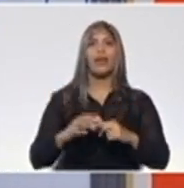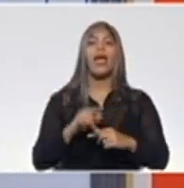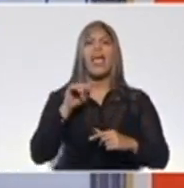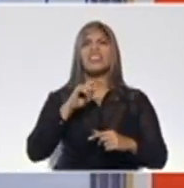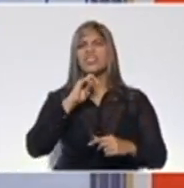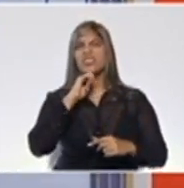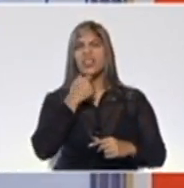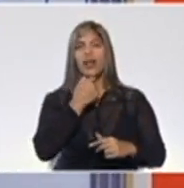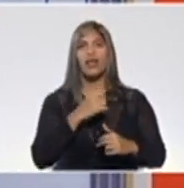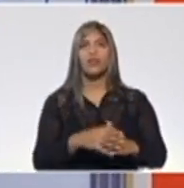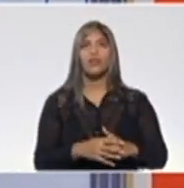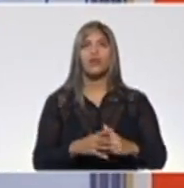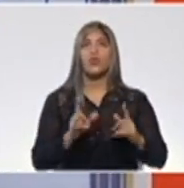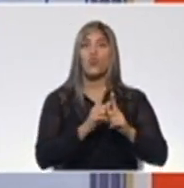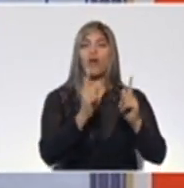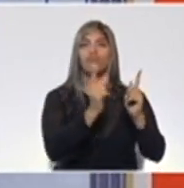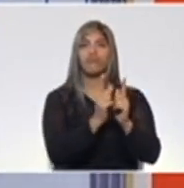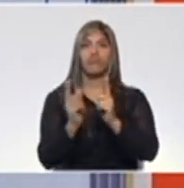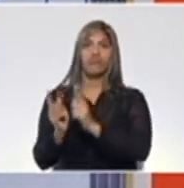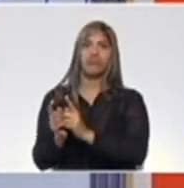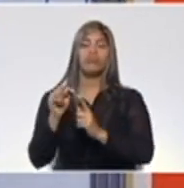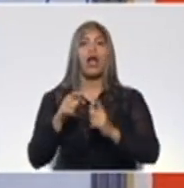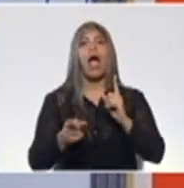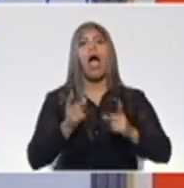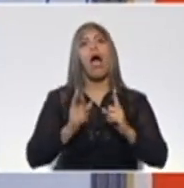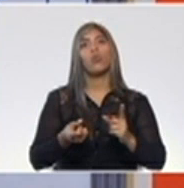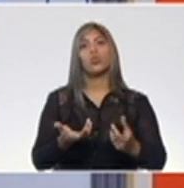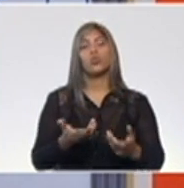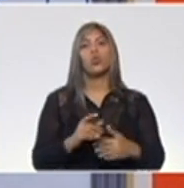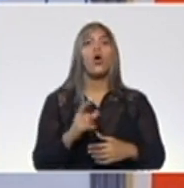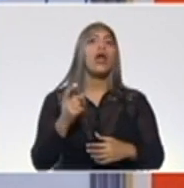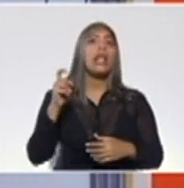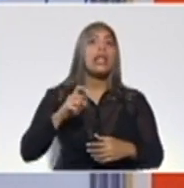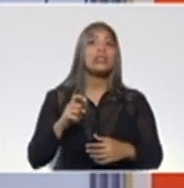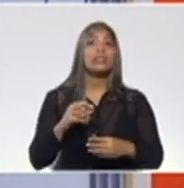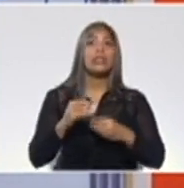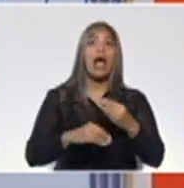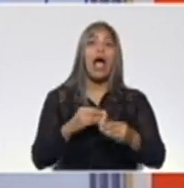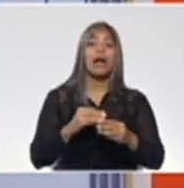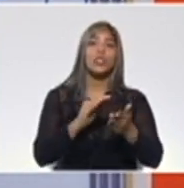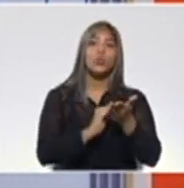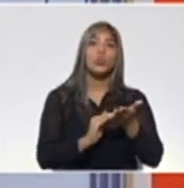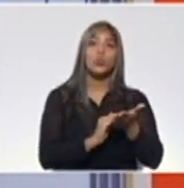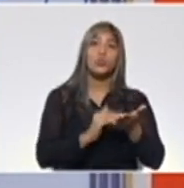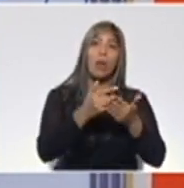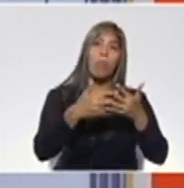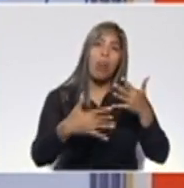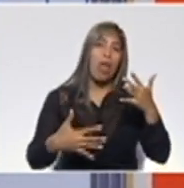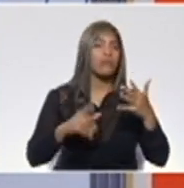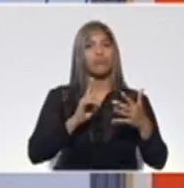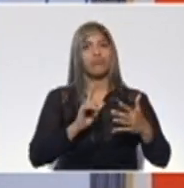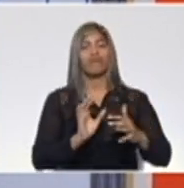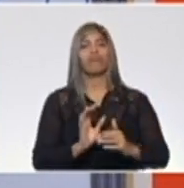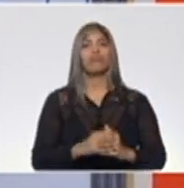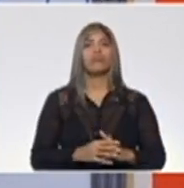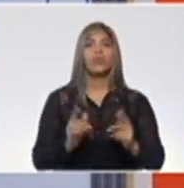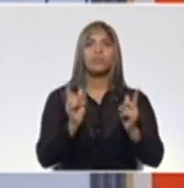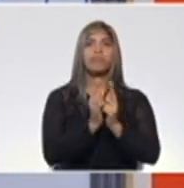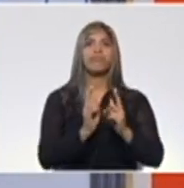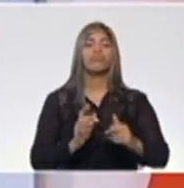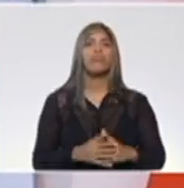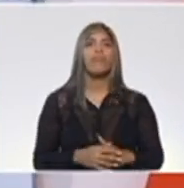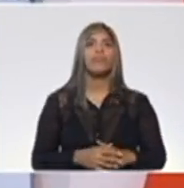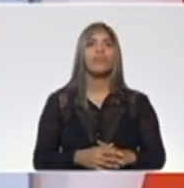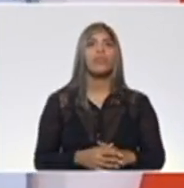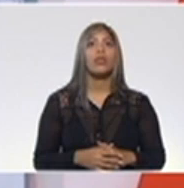para factorizar en algunos casos donde no hace falta aplicar la resolvente, como en este caso.